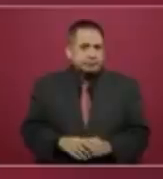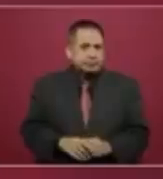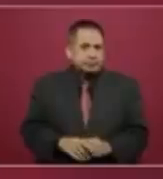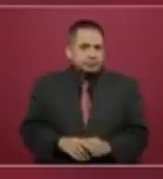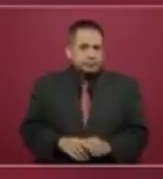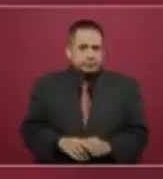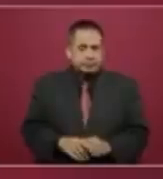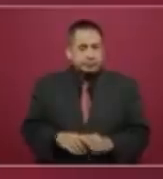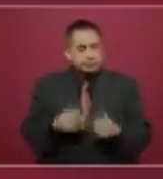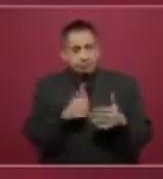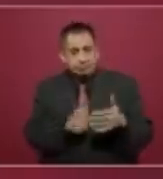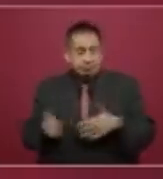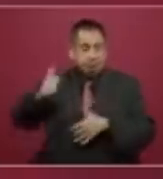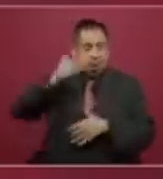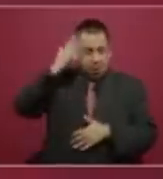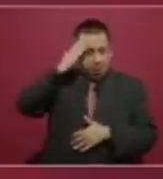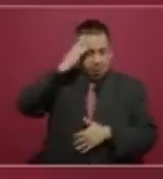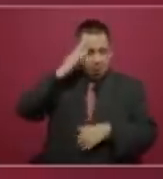desde arriba.